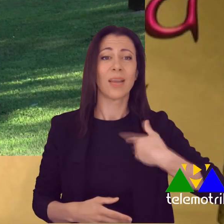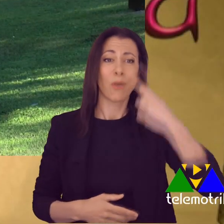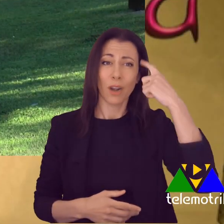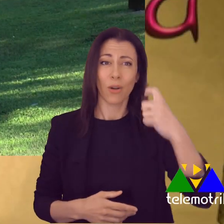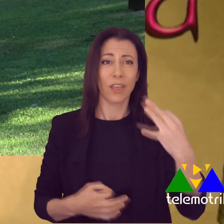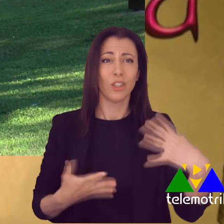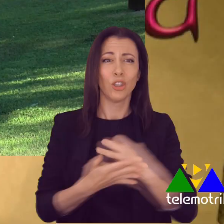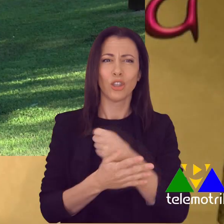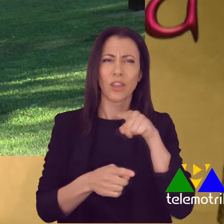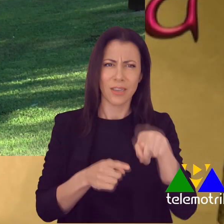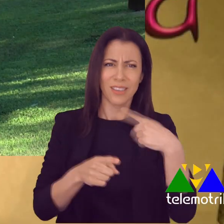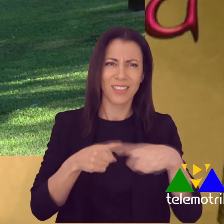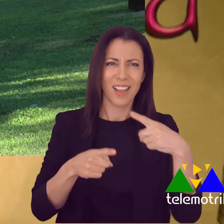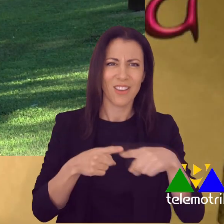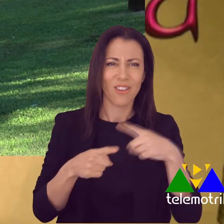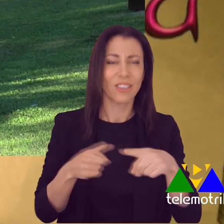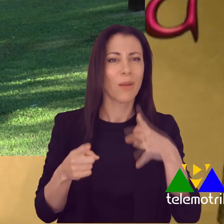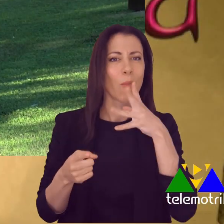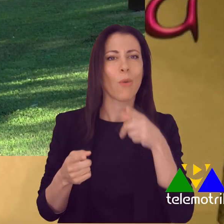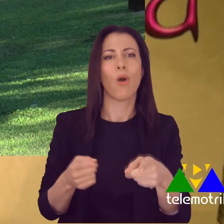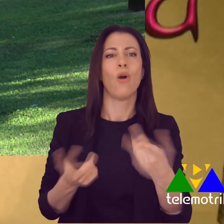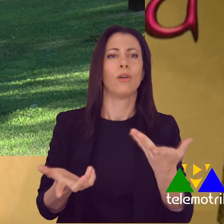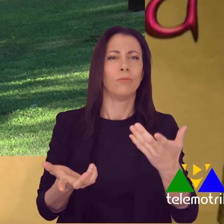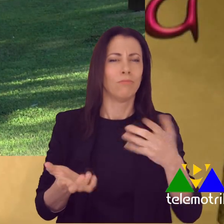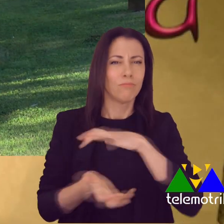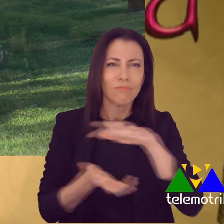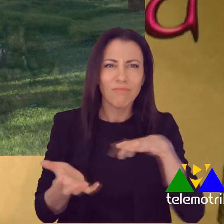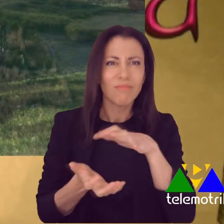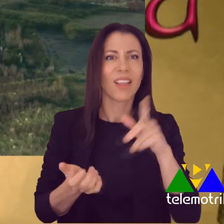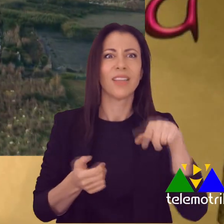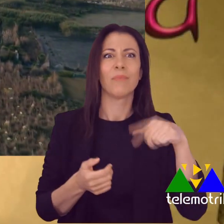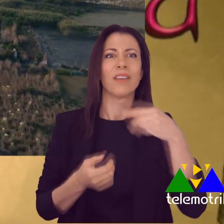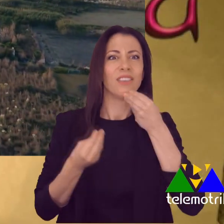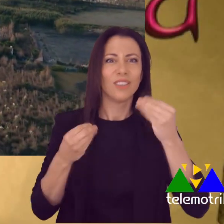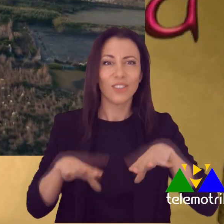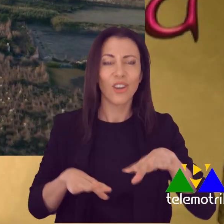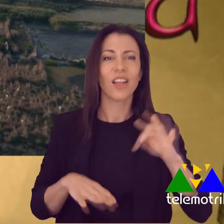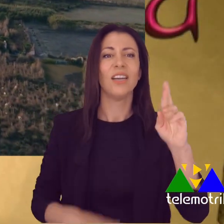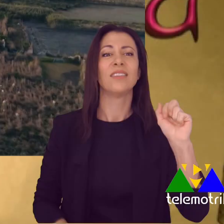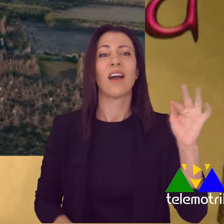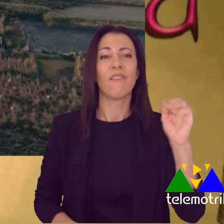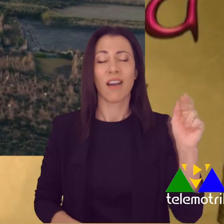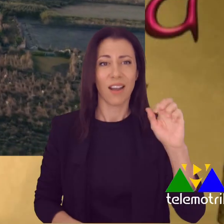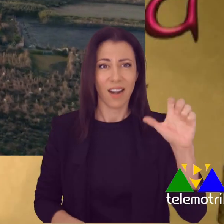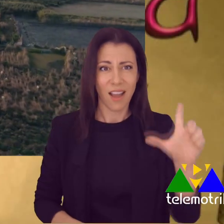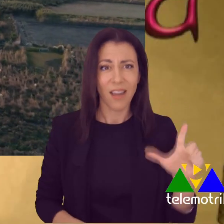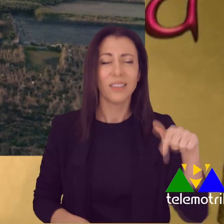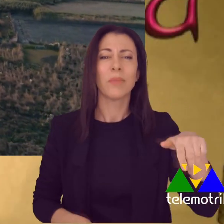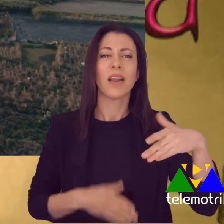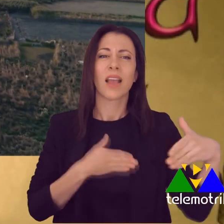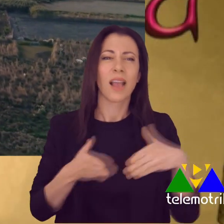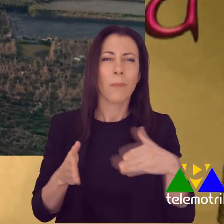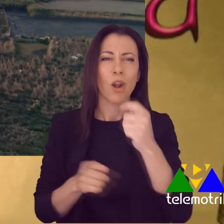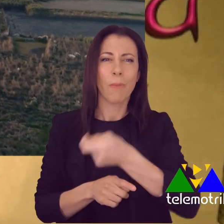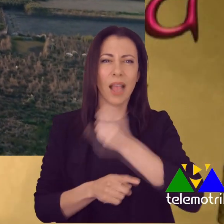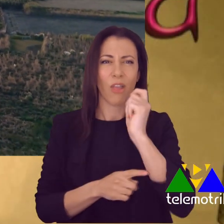esas cosas de batallones, de trafarramal, hablábamos del camino de pescadores, de Pataura, hablábamos